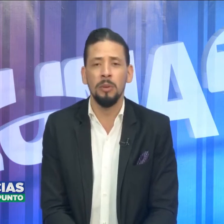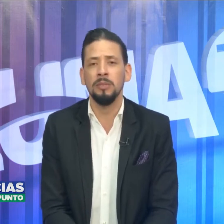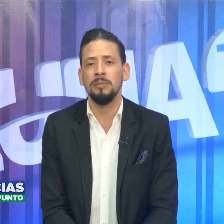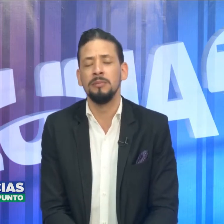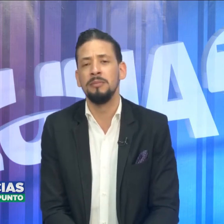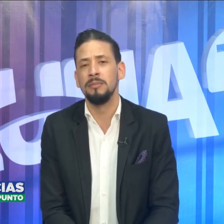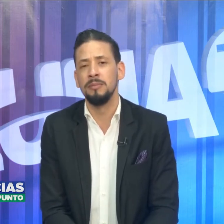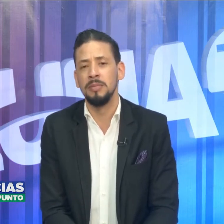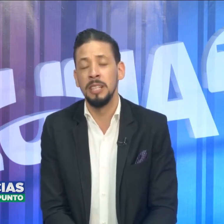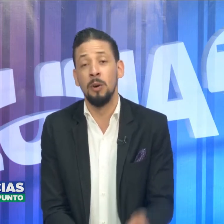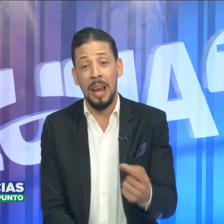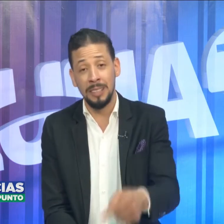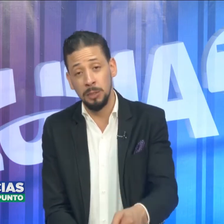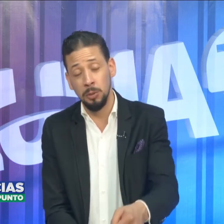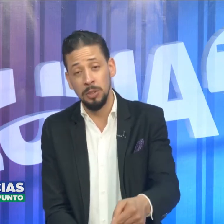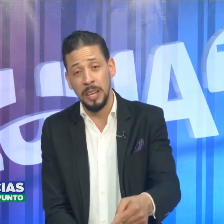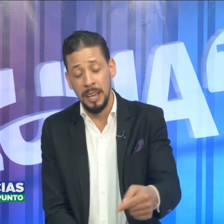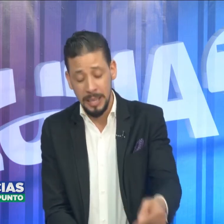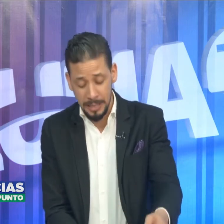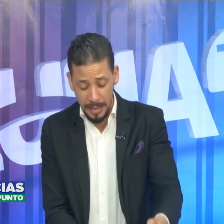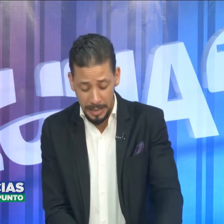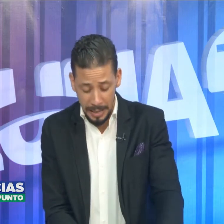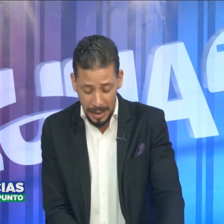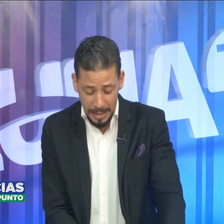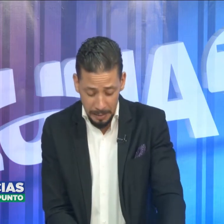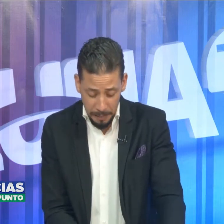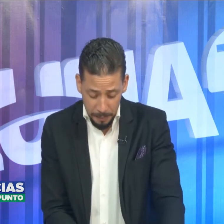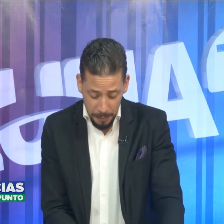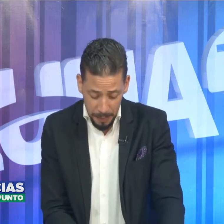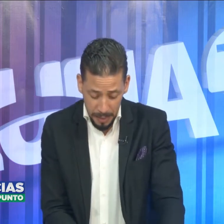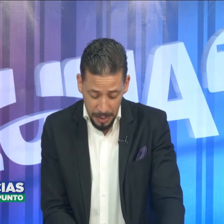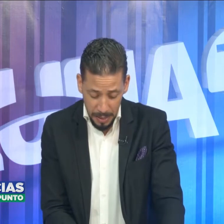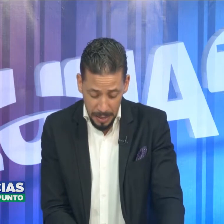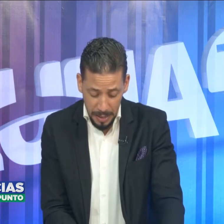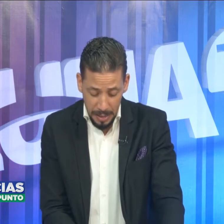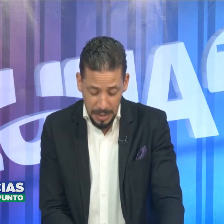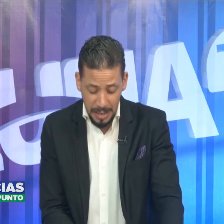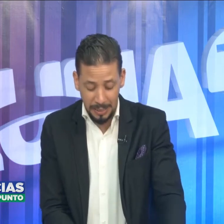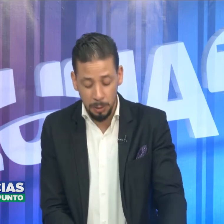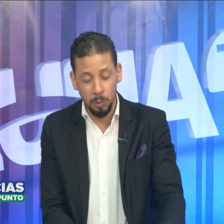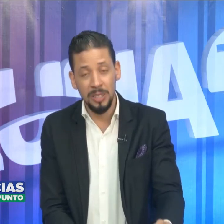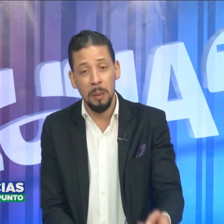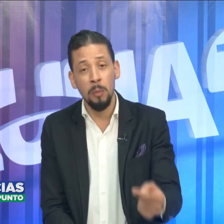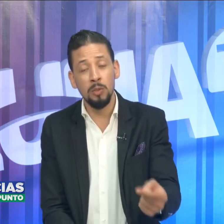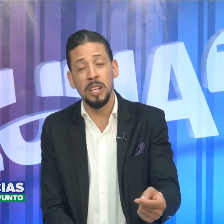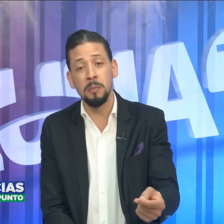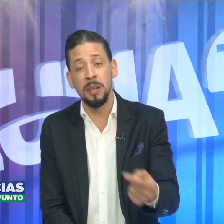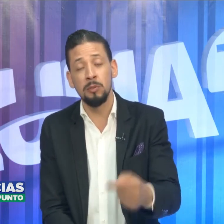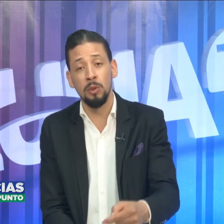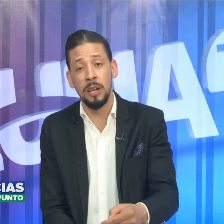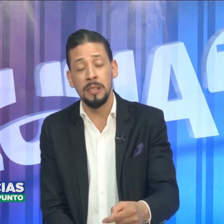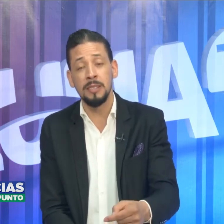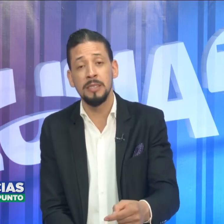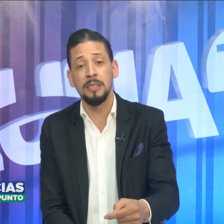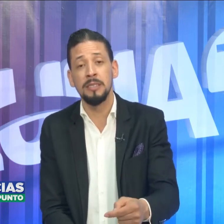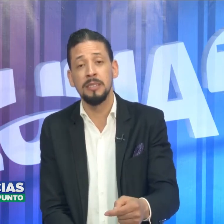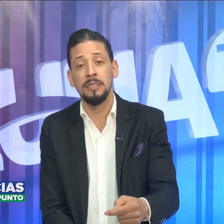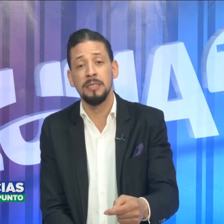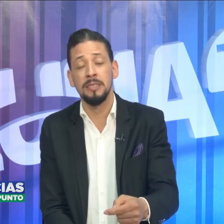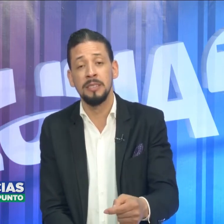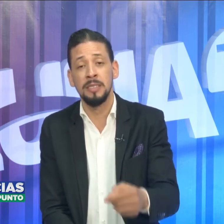sigue vivo. Y con la actitud de ese general y actitud de muchas